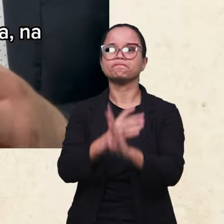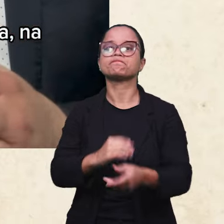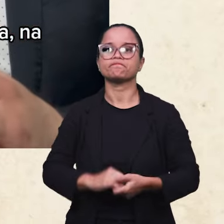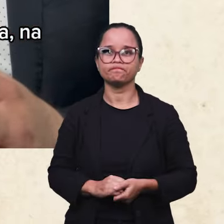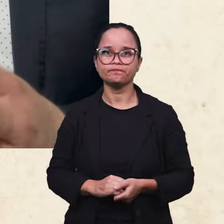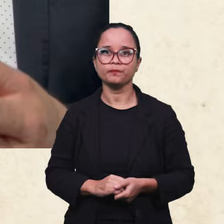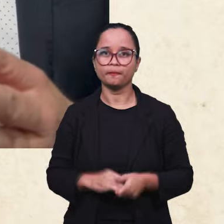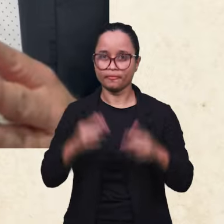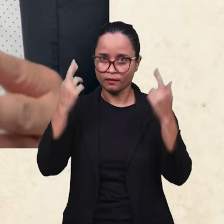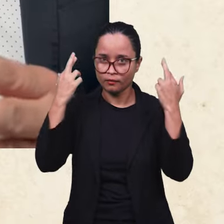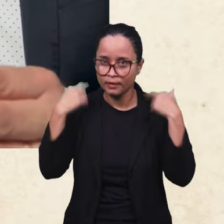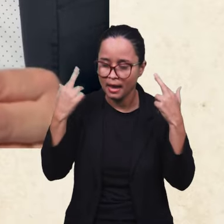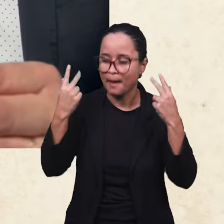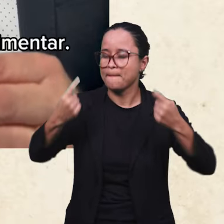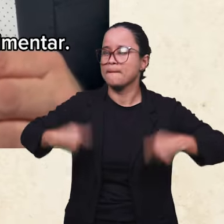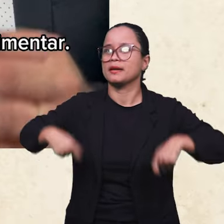doctrina.